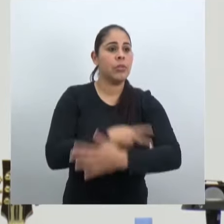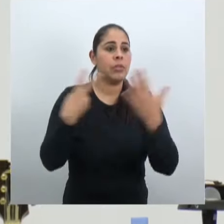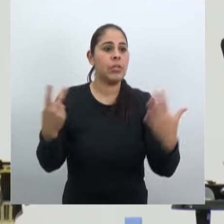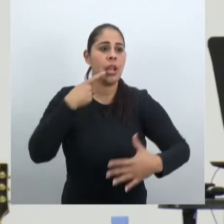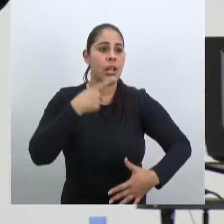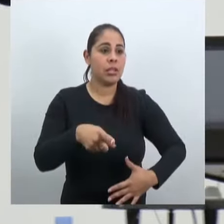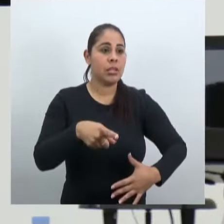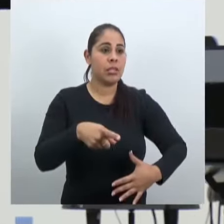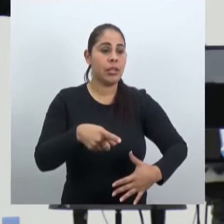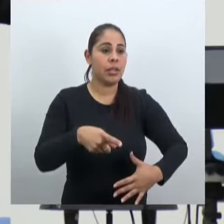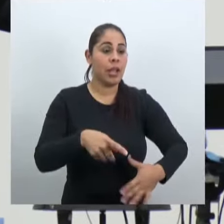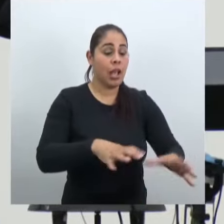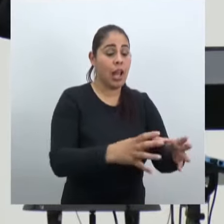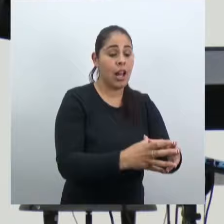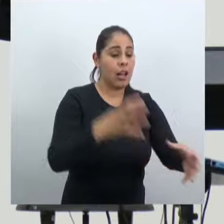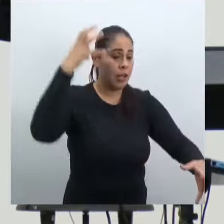de Dios es